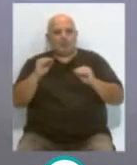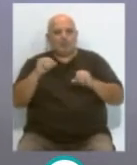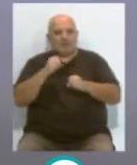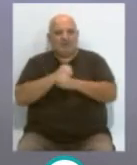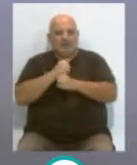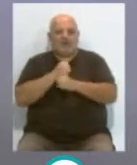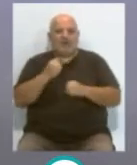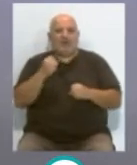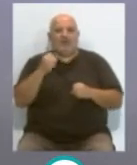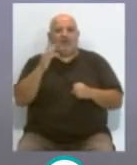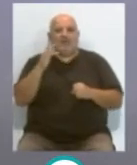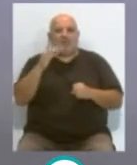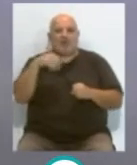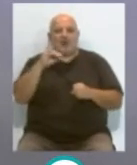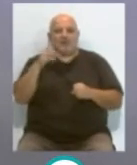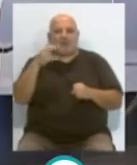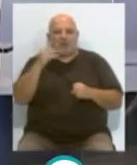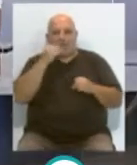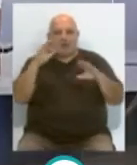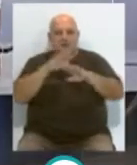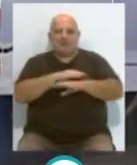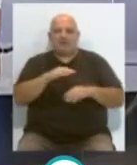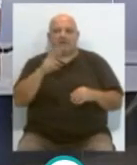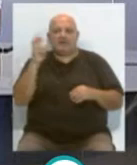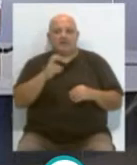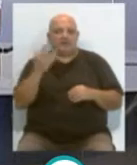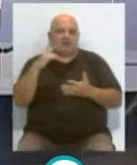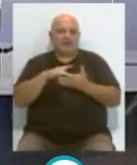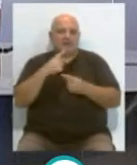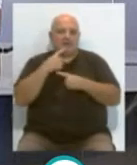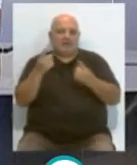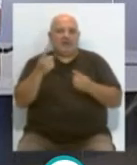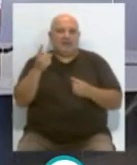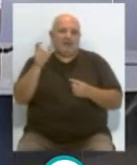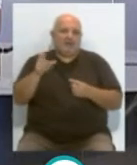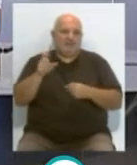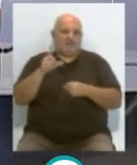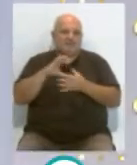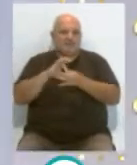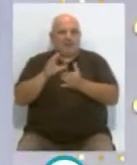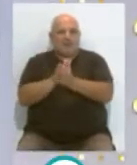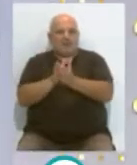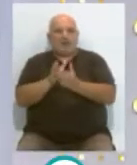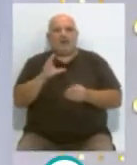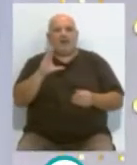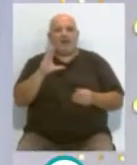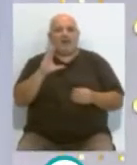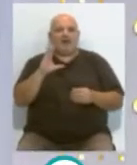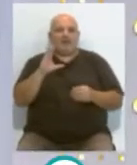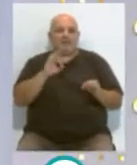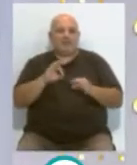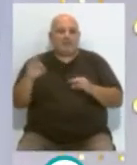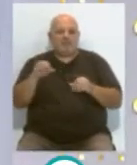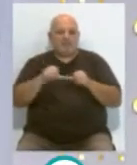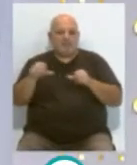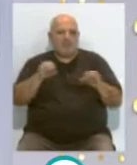trabajo. José Figueroa, muy buenas noches. Muy buenas noches, Hugo, ¿qué tal? Ya, es el otro día se lo dije a Camita, preparado, porque muchas veces... Engrasando